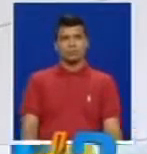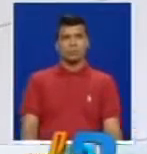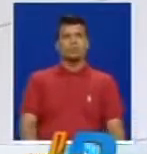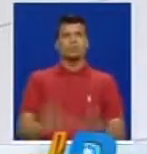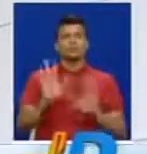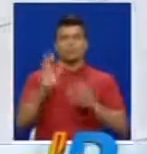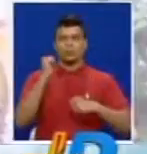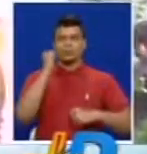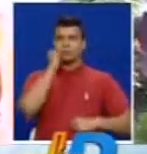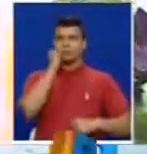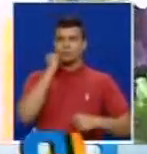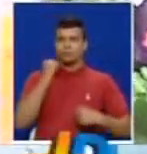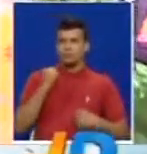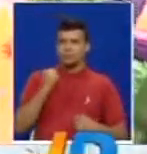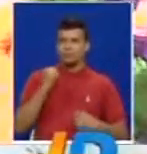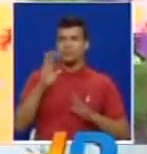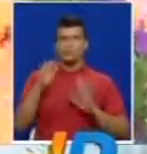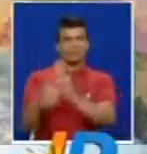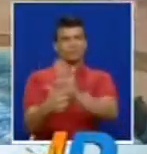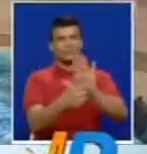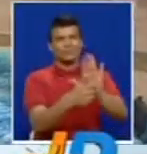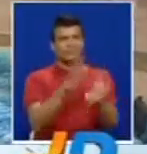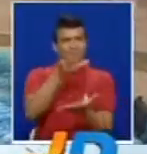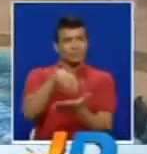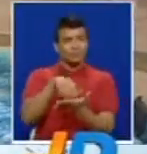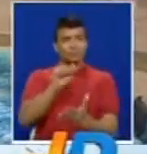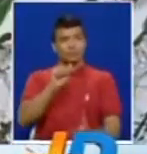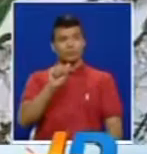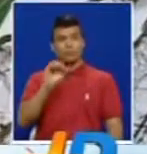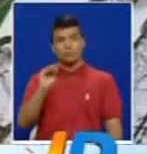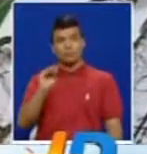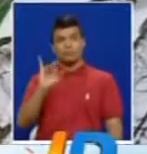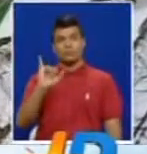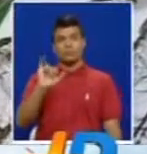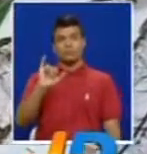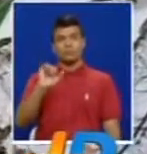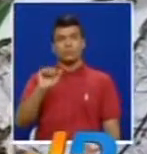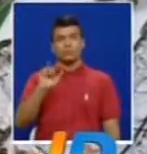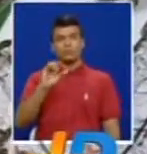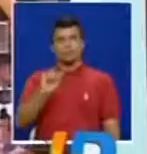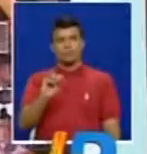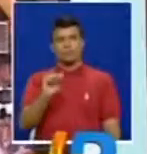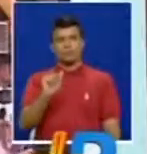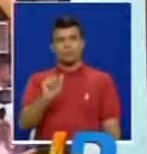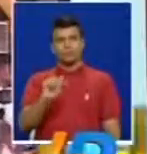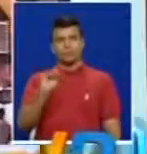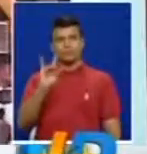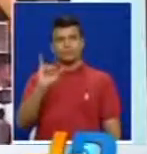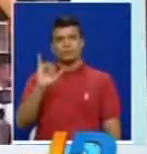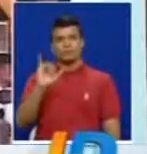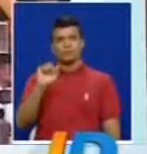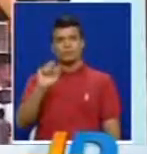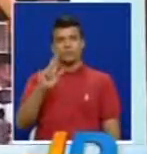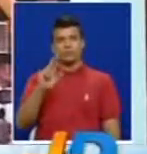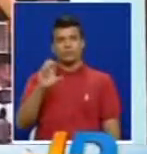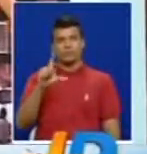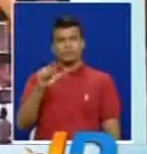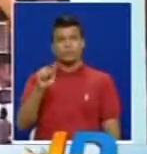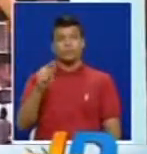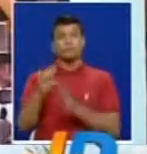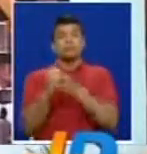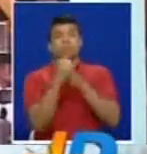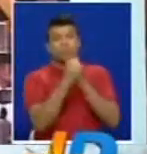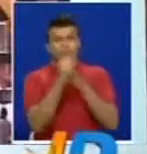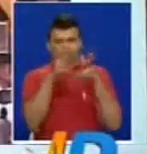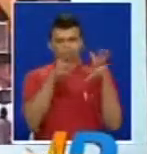Las esculturas que por estos días se exhiben en el centro comercial están inspiradas en la literatura infantil. Hay 10 personajes que están aquí en